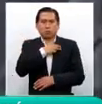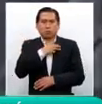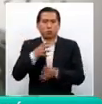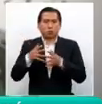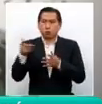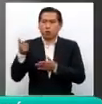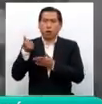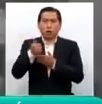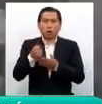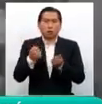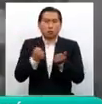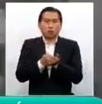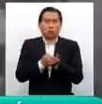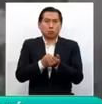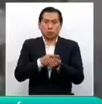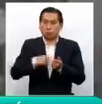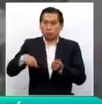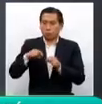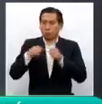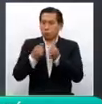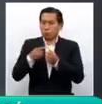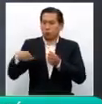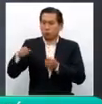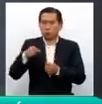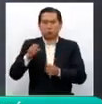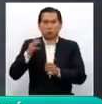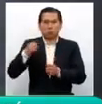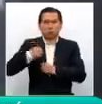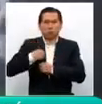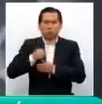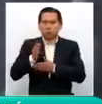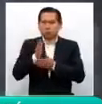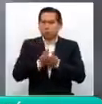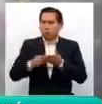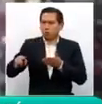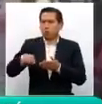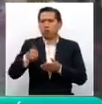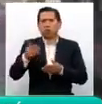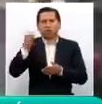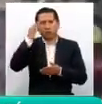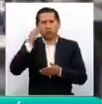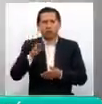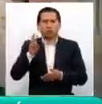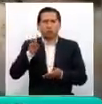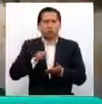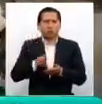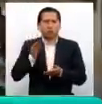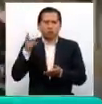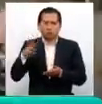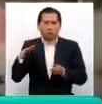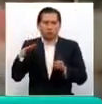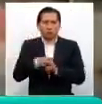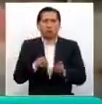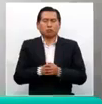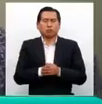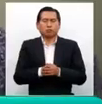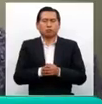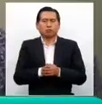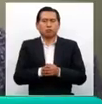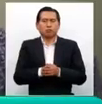a su vez se crearon grupos paramilitares similares a los que conocimos el 2019. El 70,